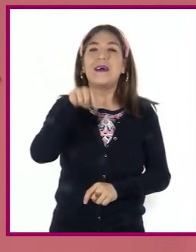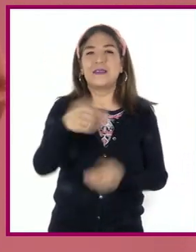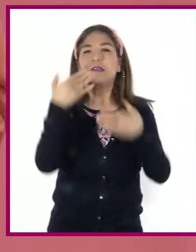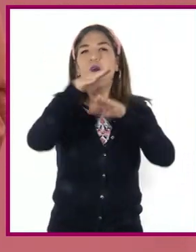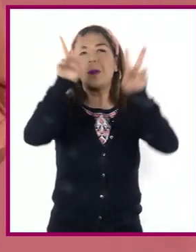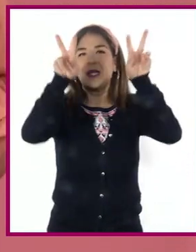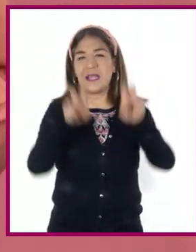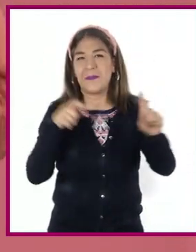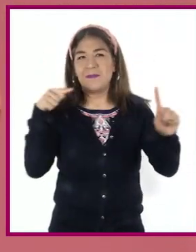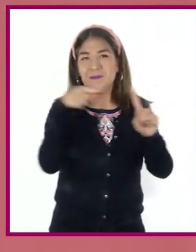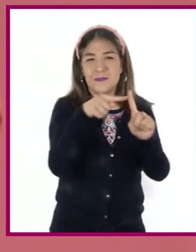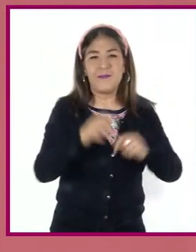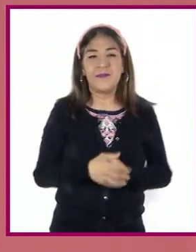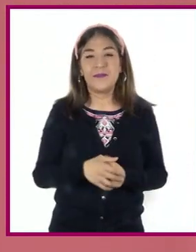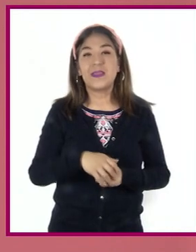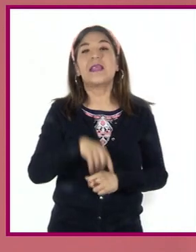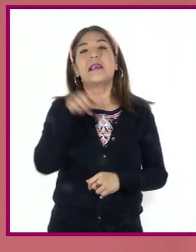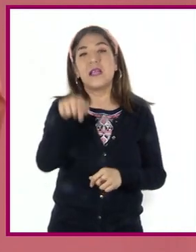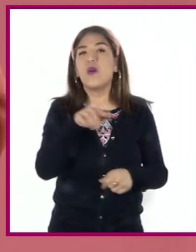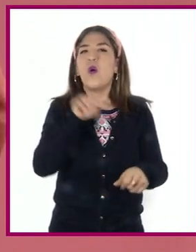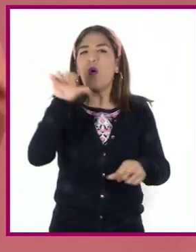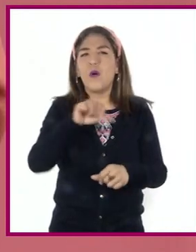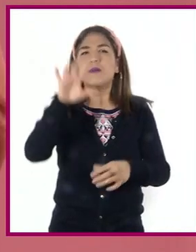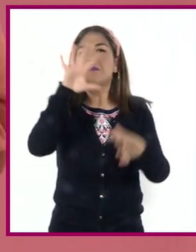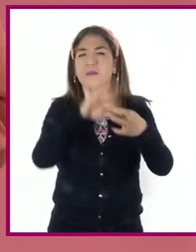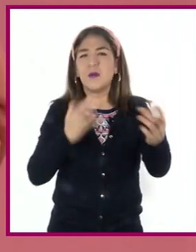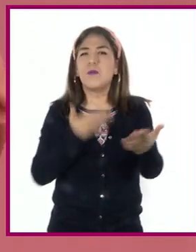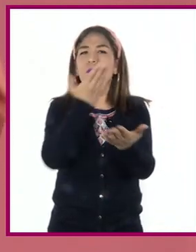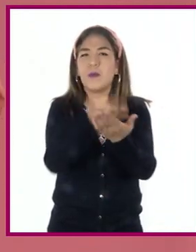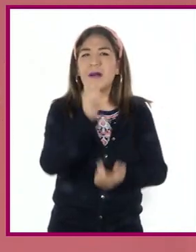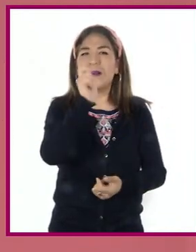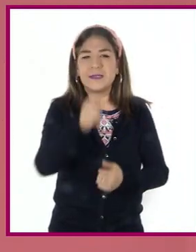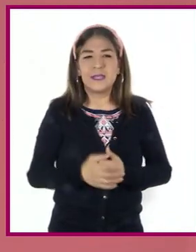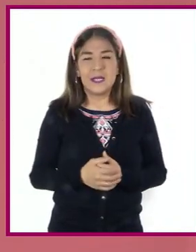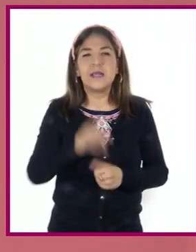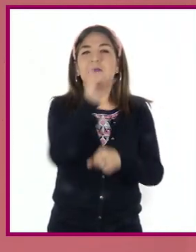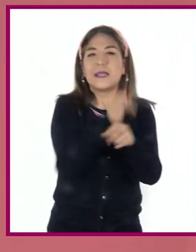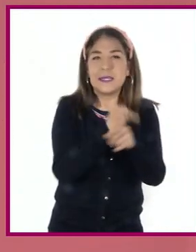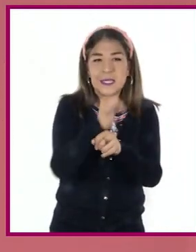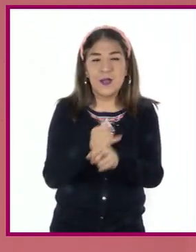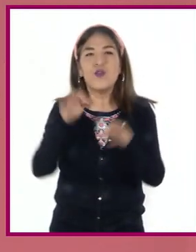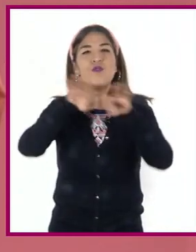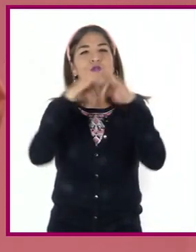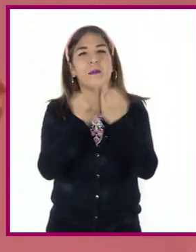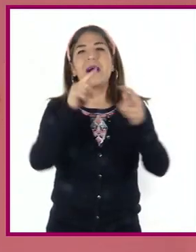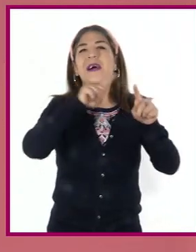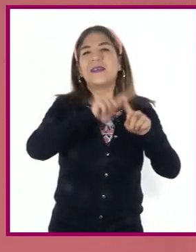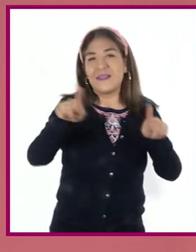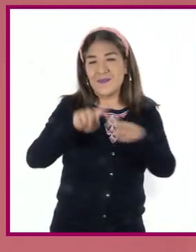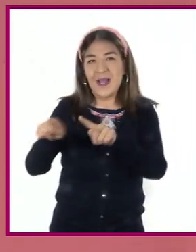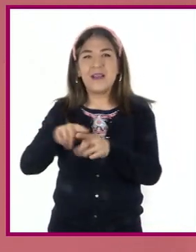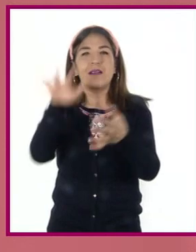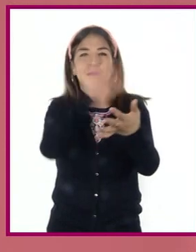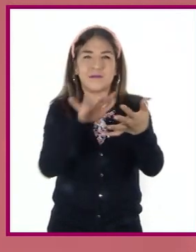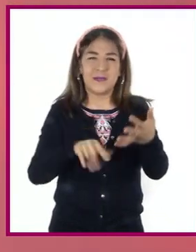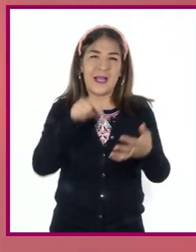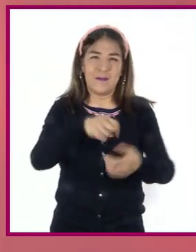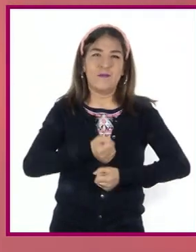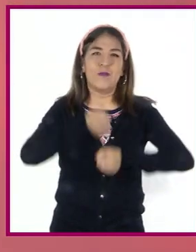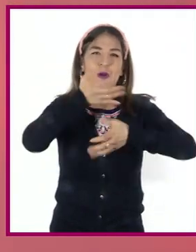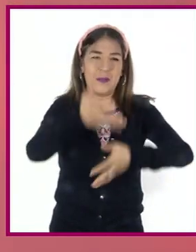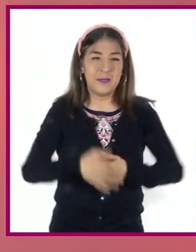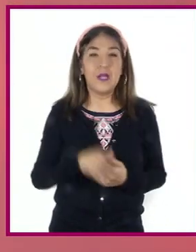y figuras literarias están presentes, sí, en los poemas y canciones con los que nos encontramos en la escuela